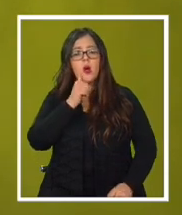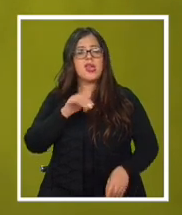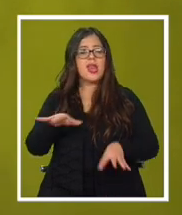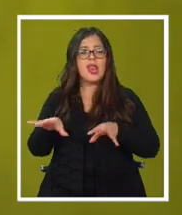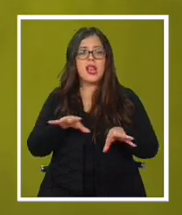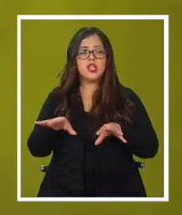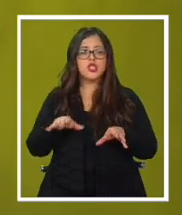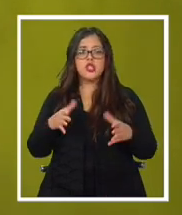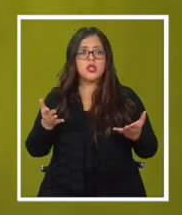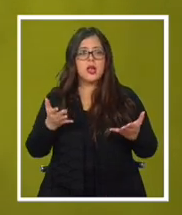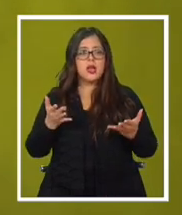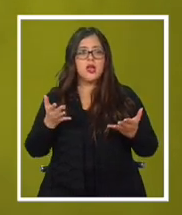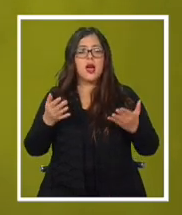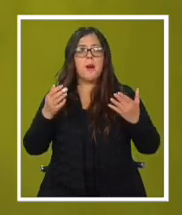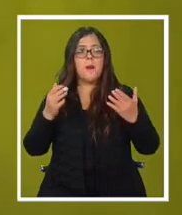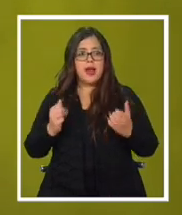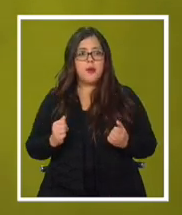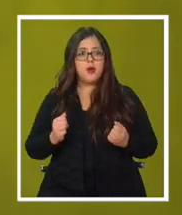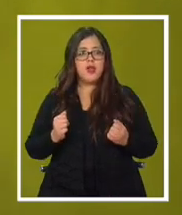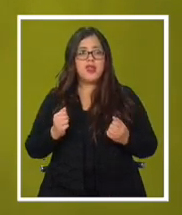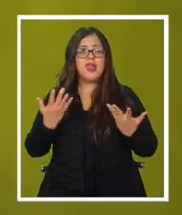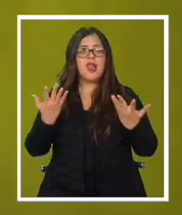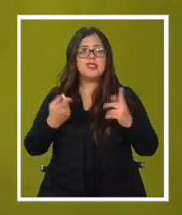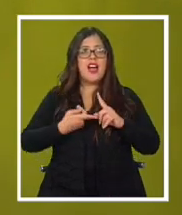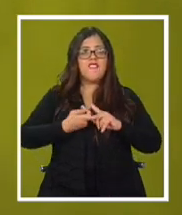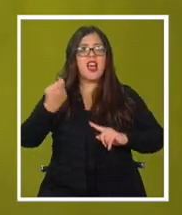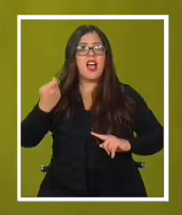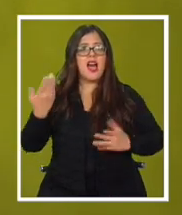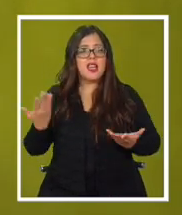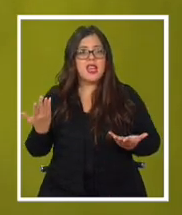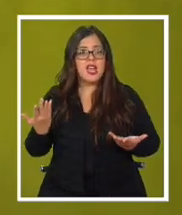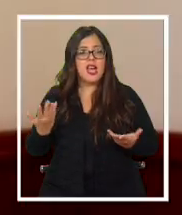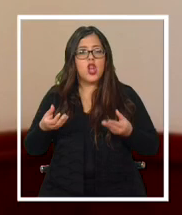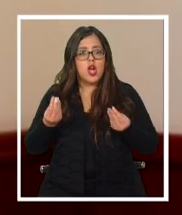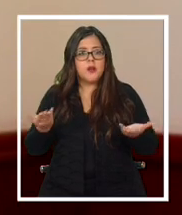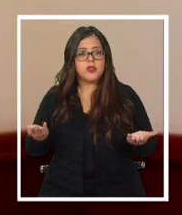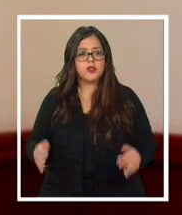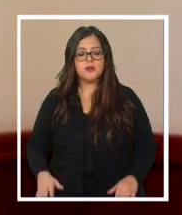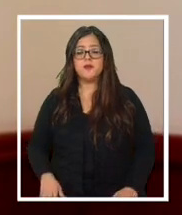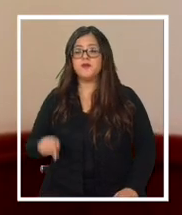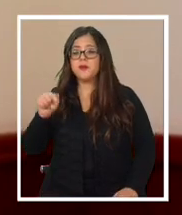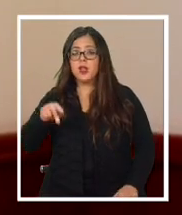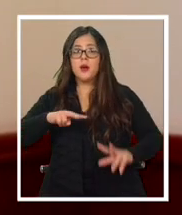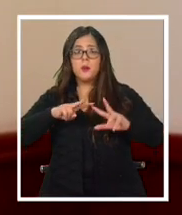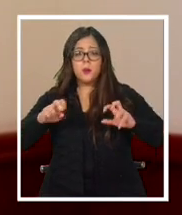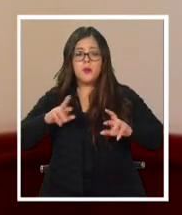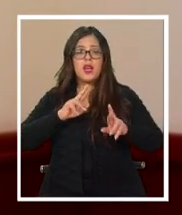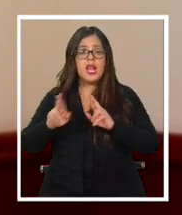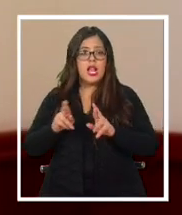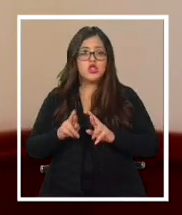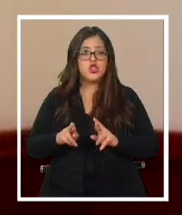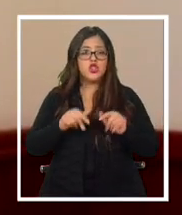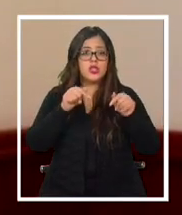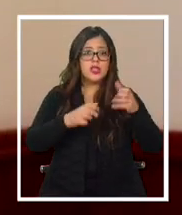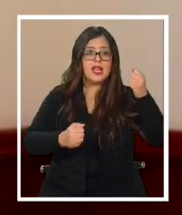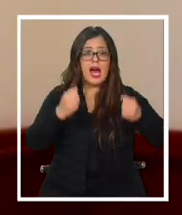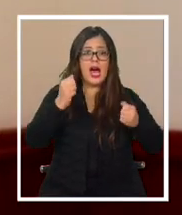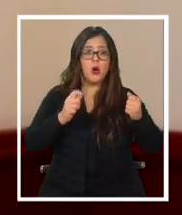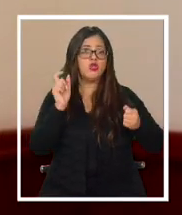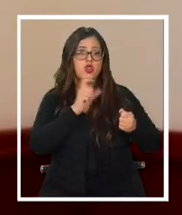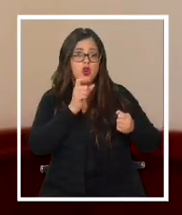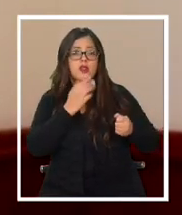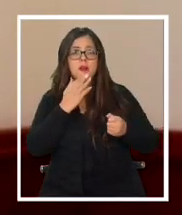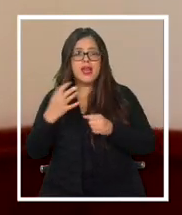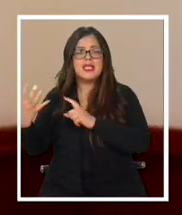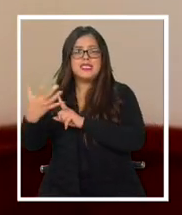para poder vengar de alguna manera lo que se está investigando la relación entre esta camioneta y el secuestro